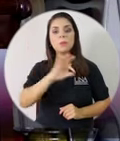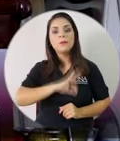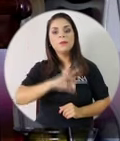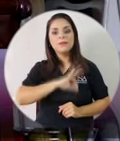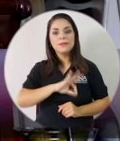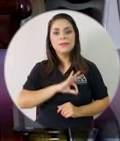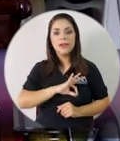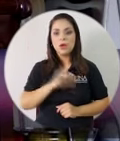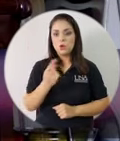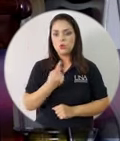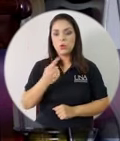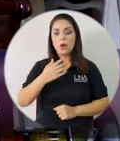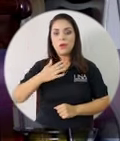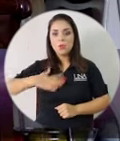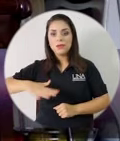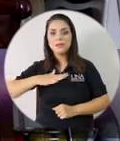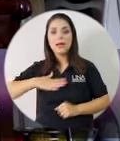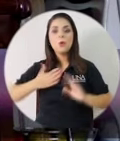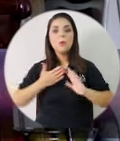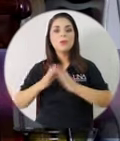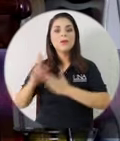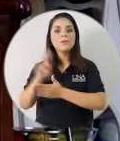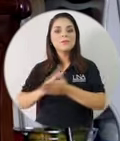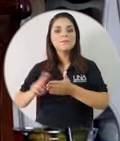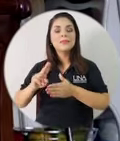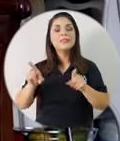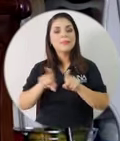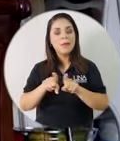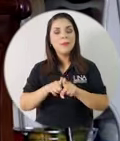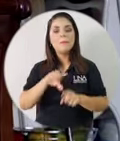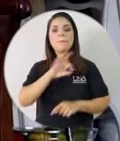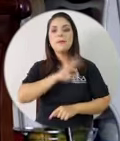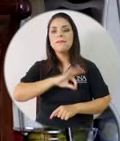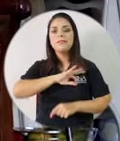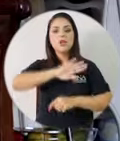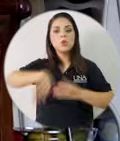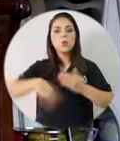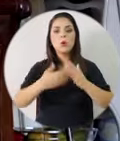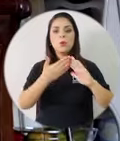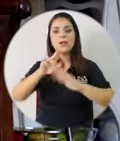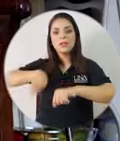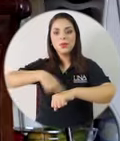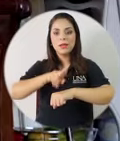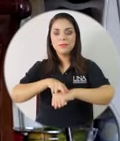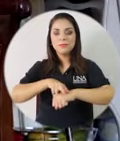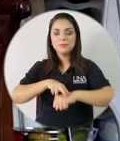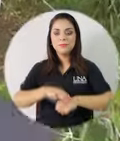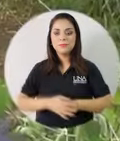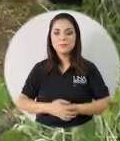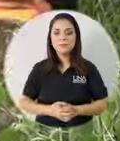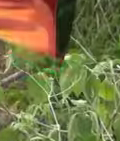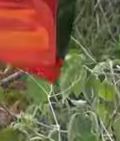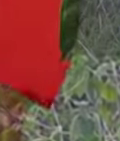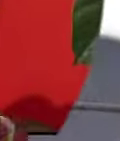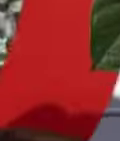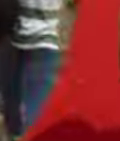porque esto va a beneficiar no solamente a nuestra comunidad universitaria, sino también a la comunidad nacional.